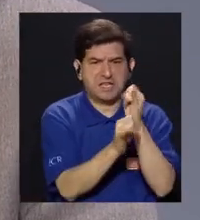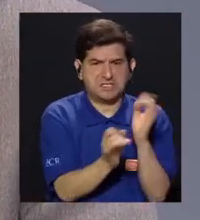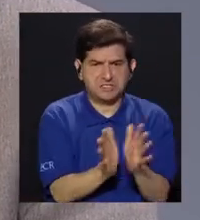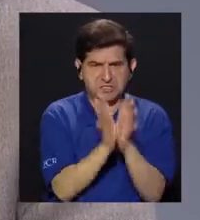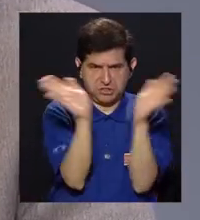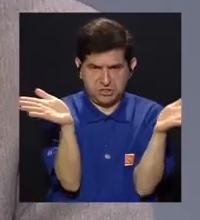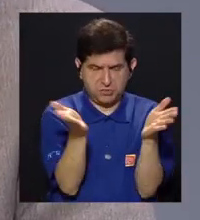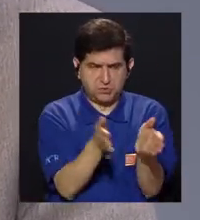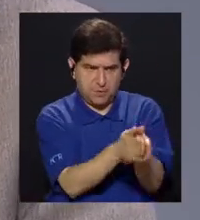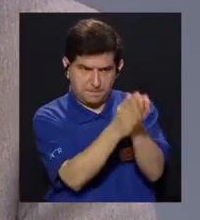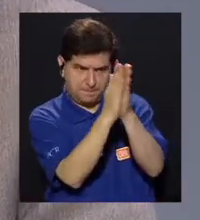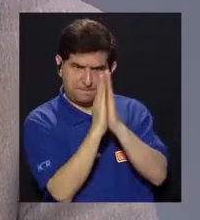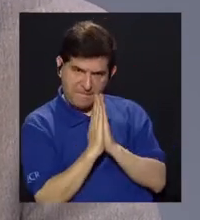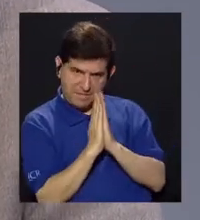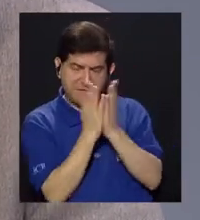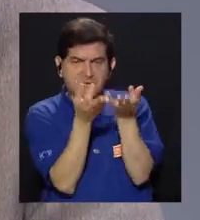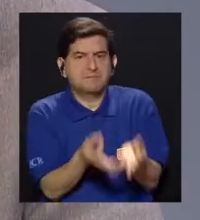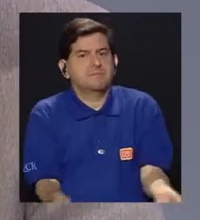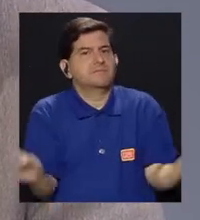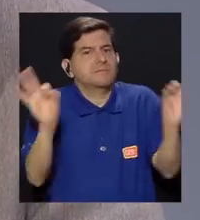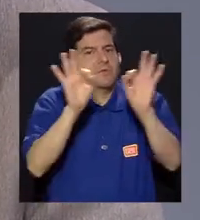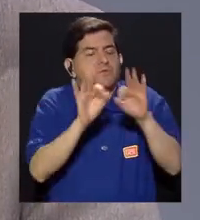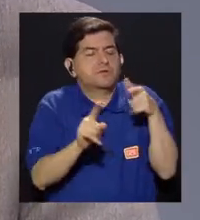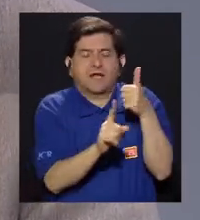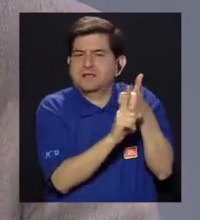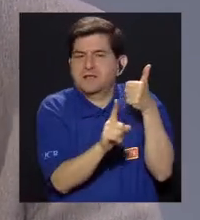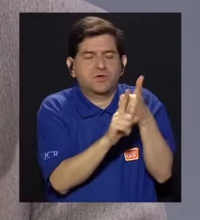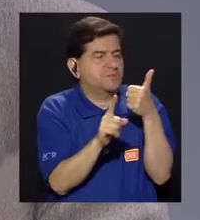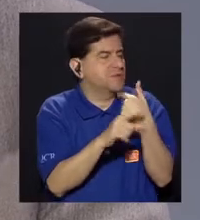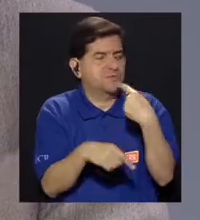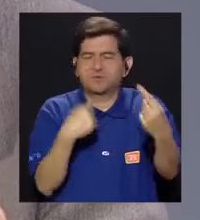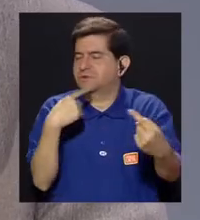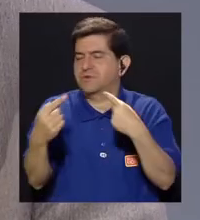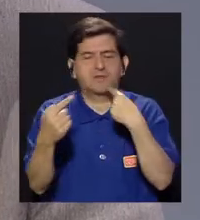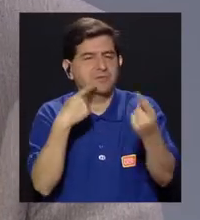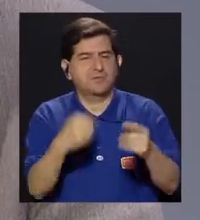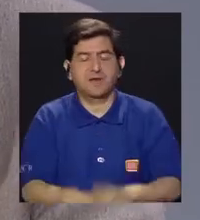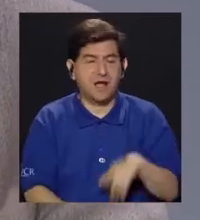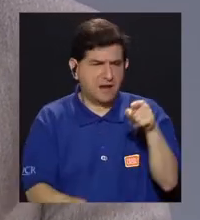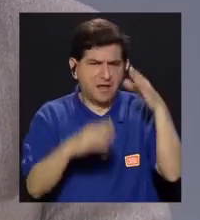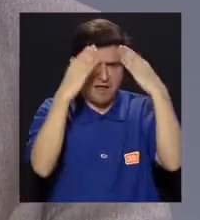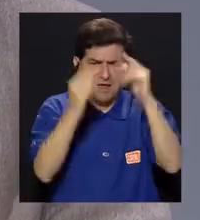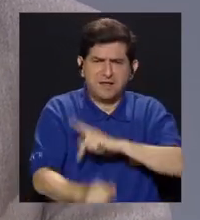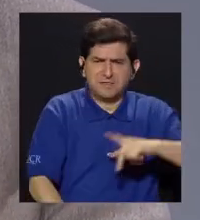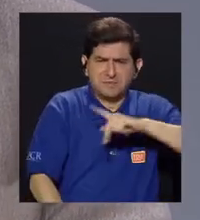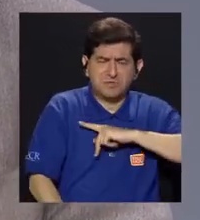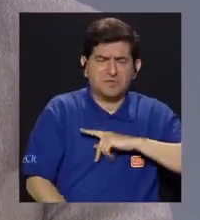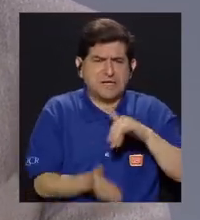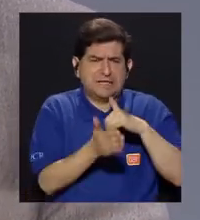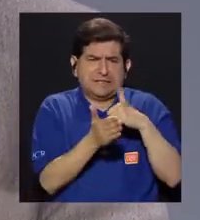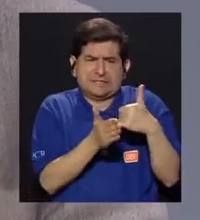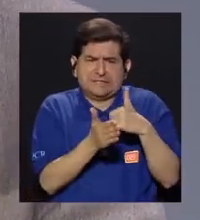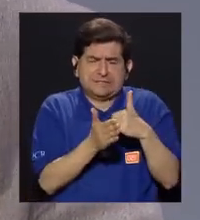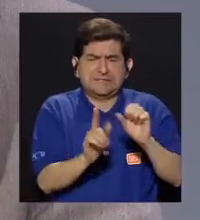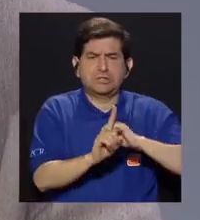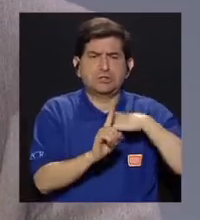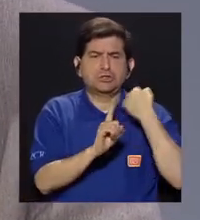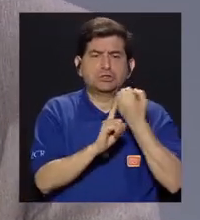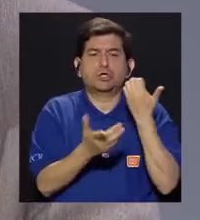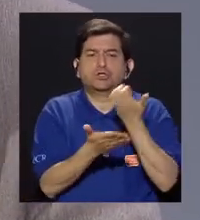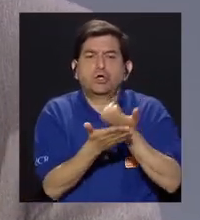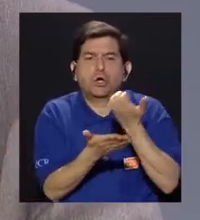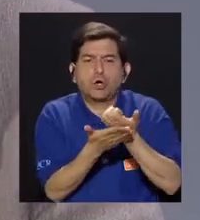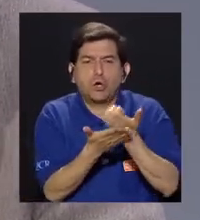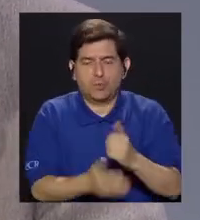instituciones públicas sería importante que los mismos no se difundan porque esos son datos personales sensibles de carácter